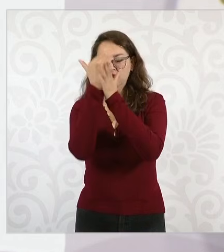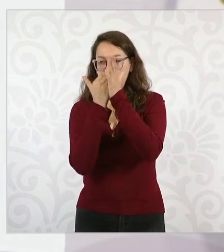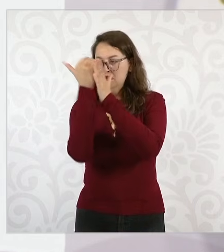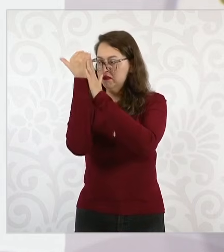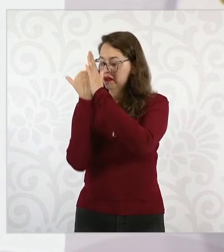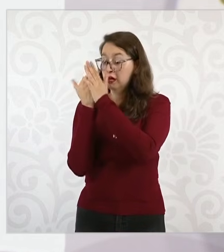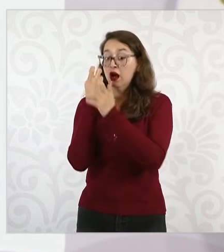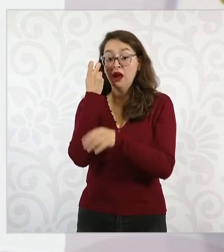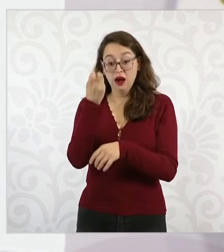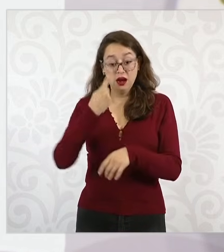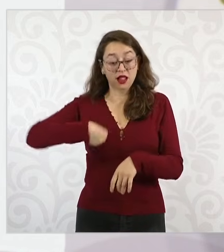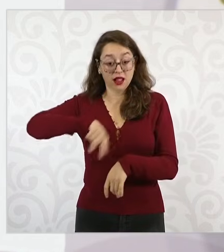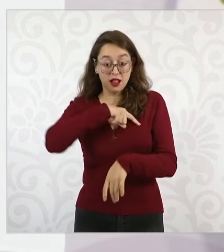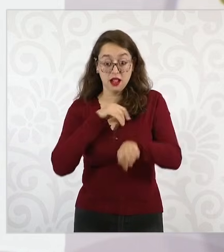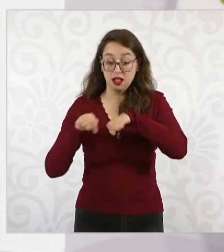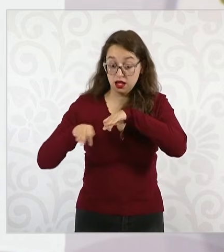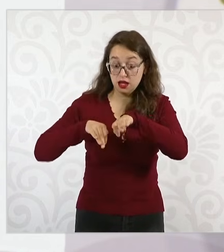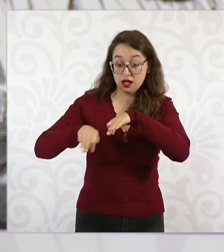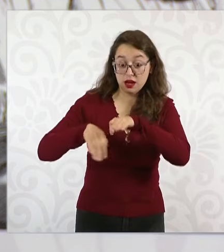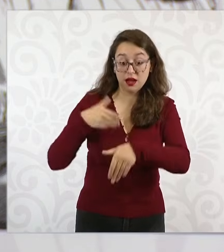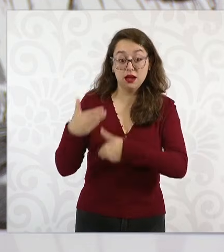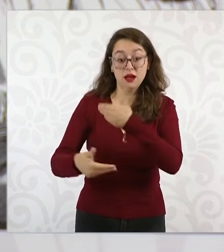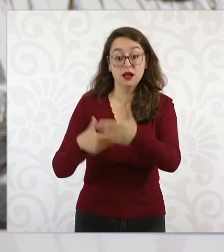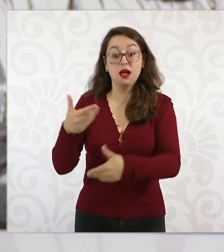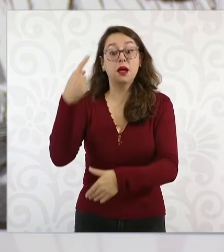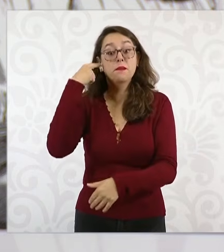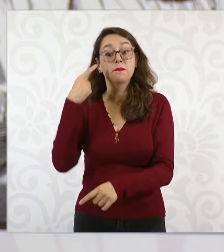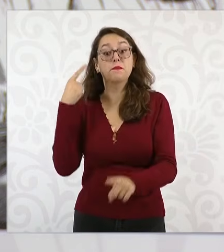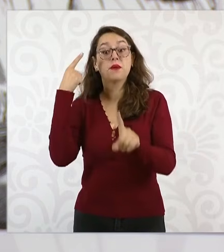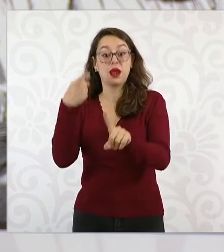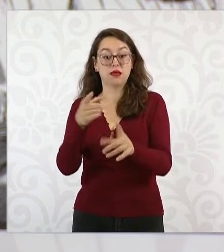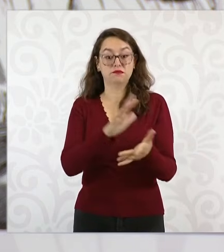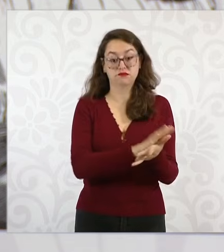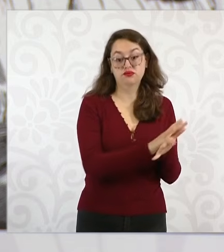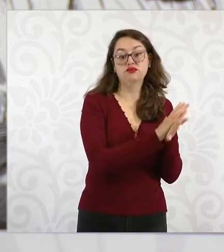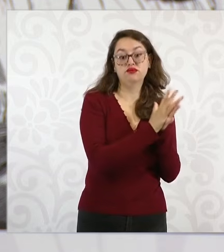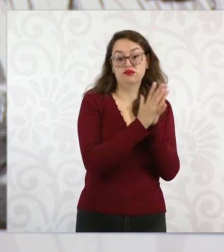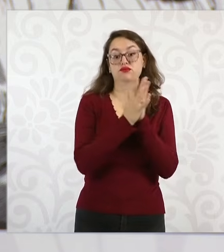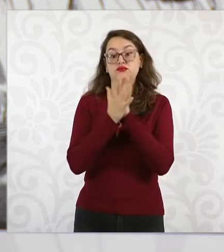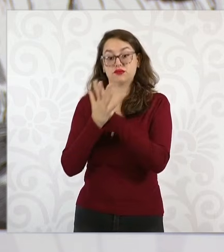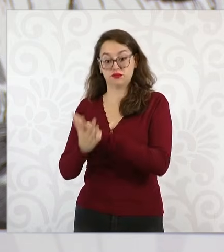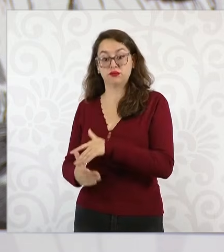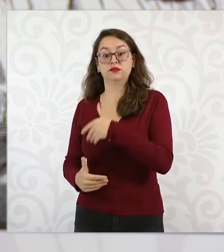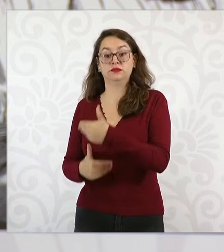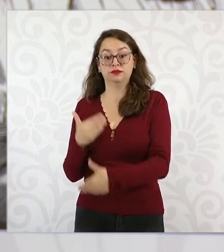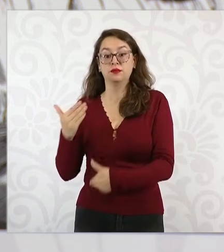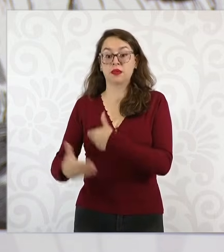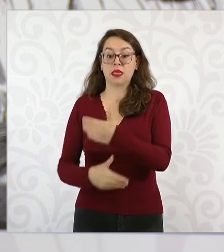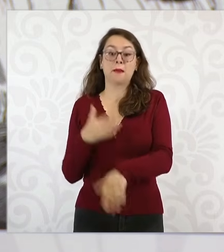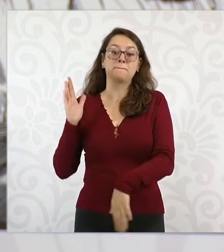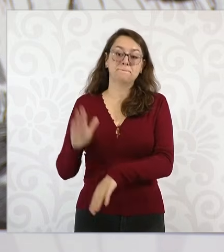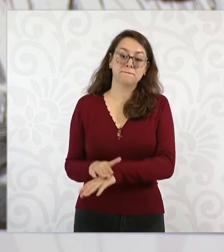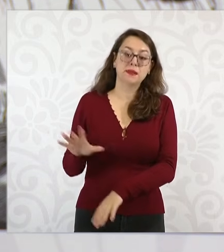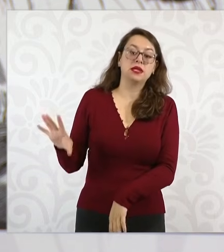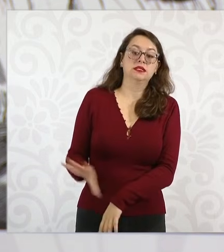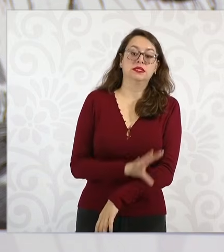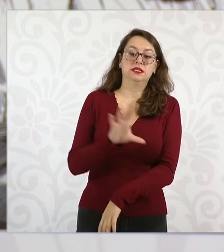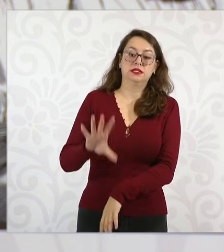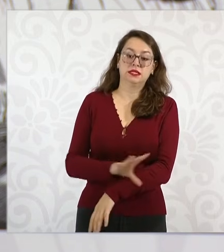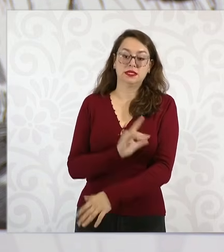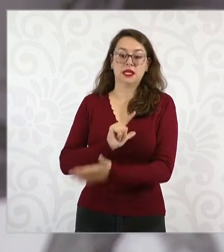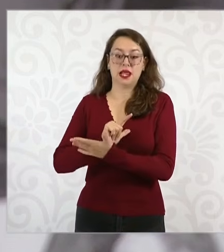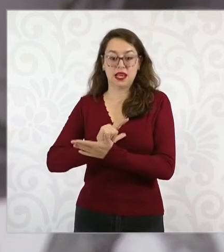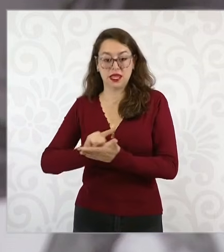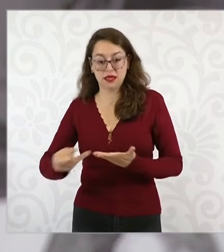estamos trabajando, como lo presentamos aquí, en la transición energética, caminar hacia mayor participación de las fuentes